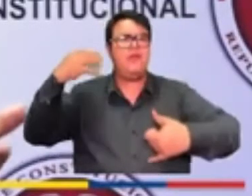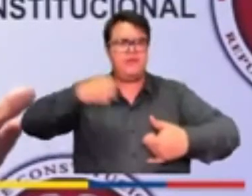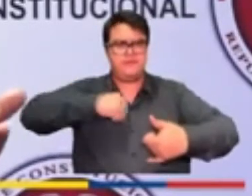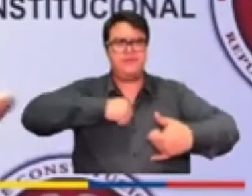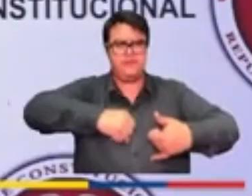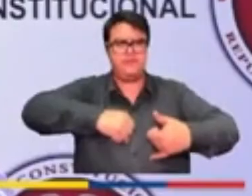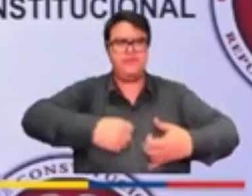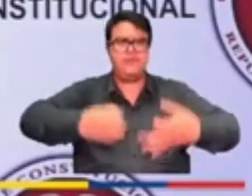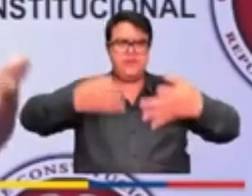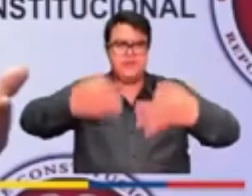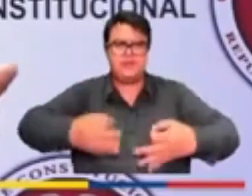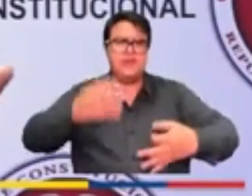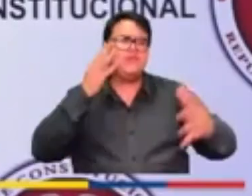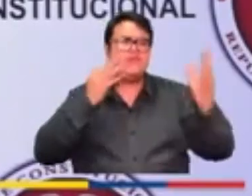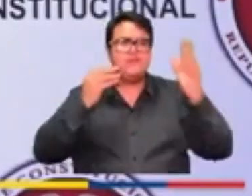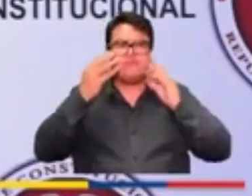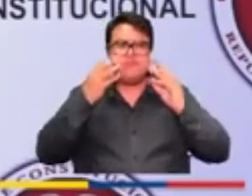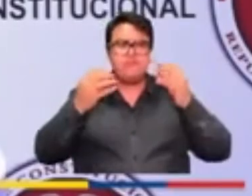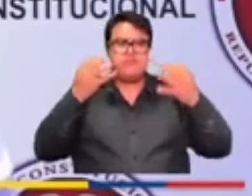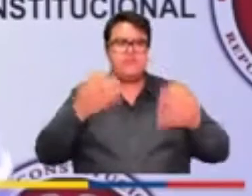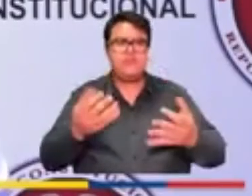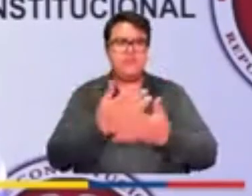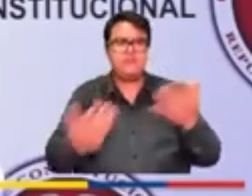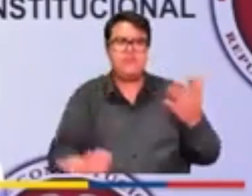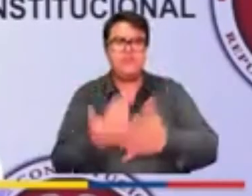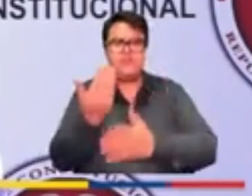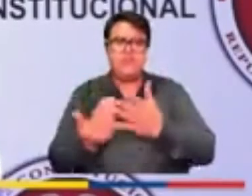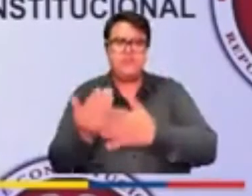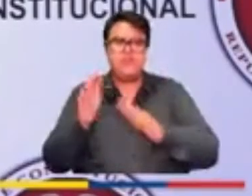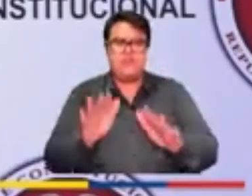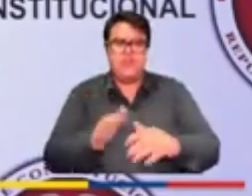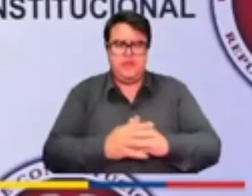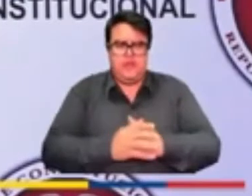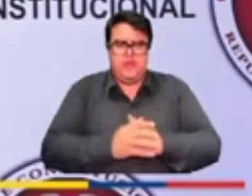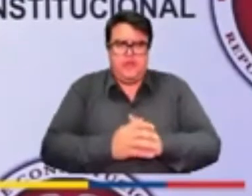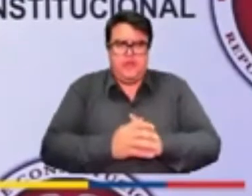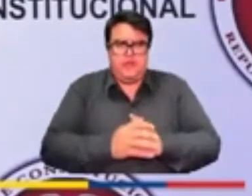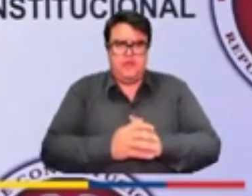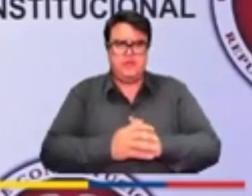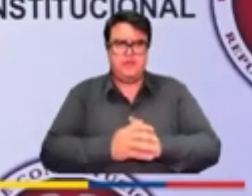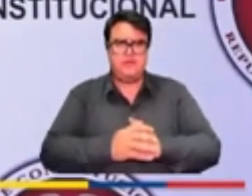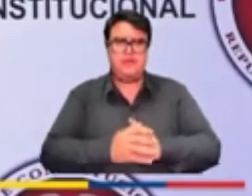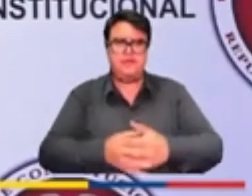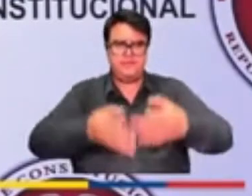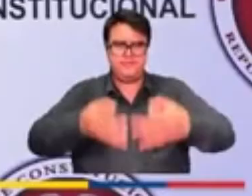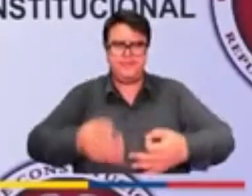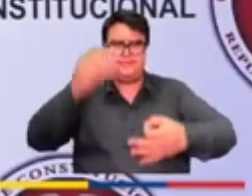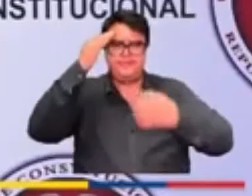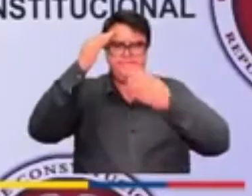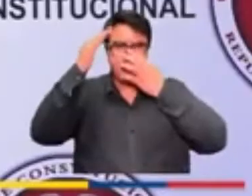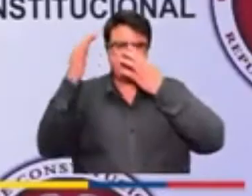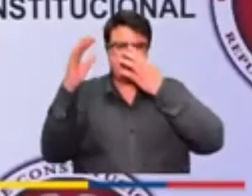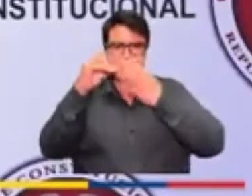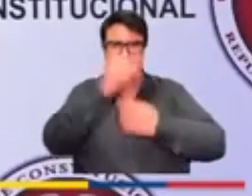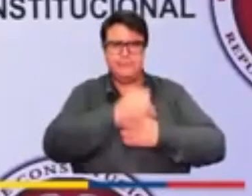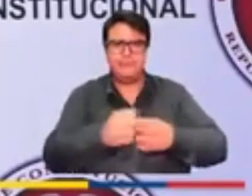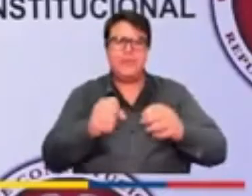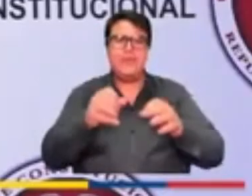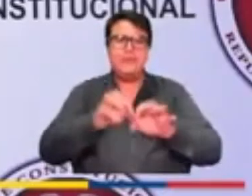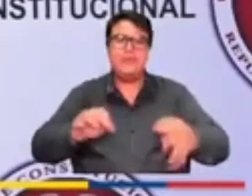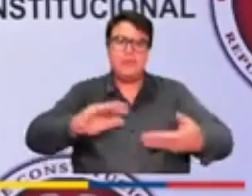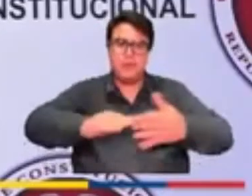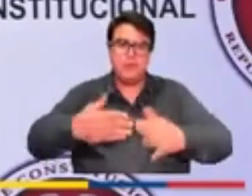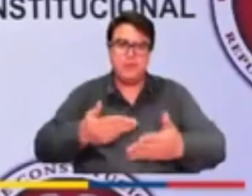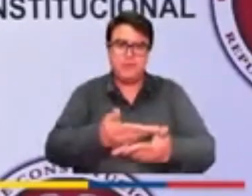existe experiencia sobre la no garantía de este derecho. En ese sentido, se tiene que identificar e involucrar a las comunidades que están